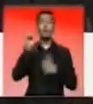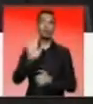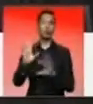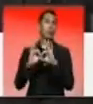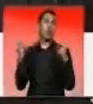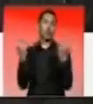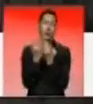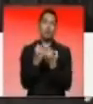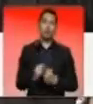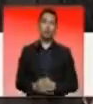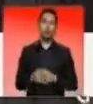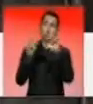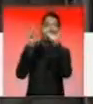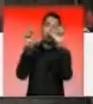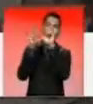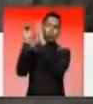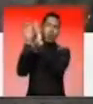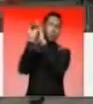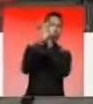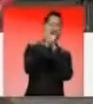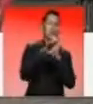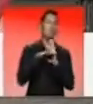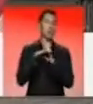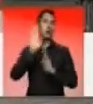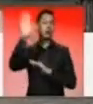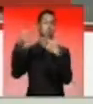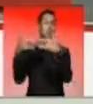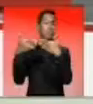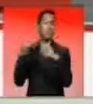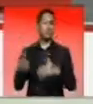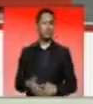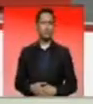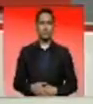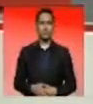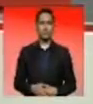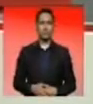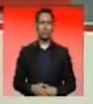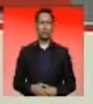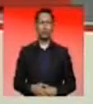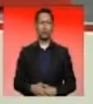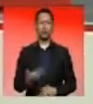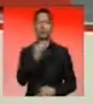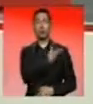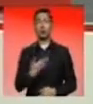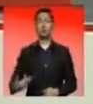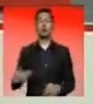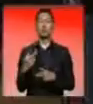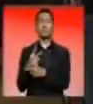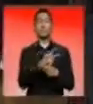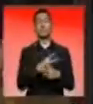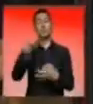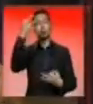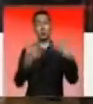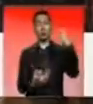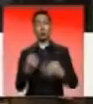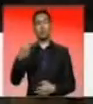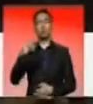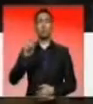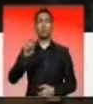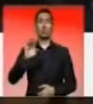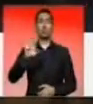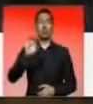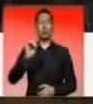familiares para aperturar cuentas bancarias en Panamá. Y el presidente del Consejo de la Judicatura, Gustavo